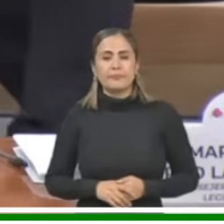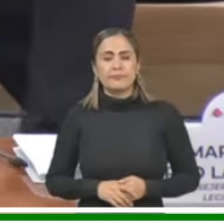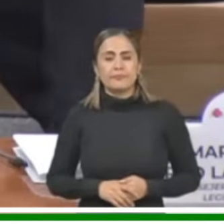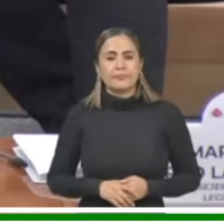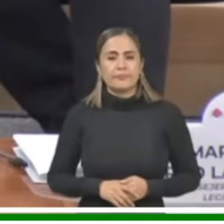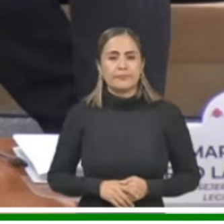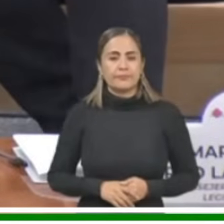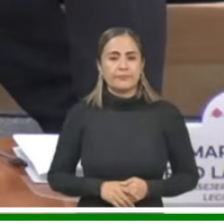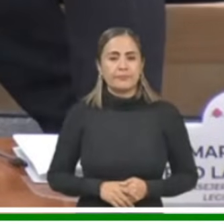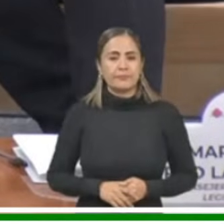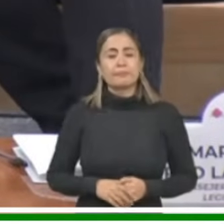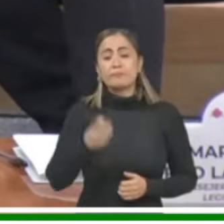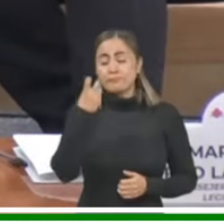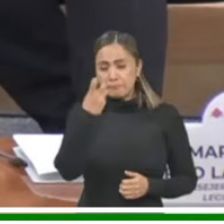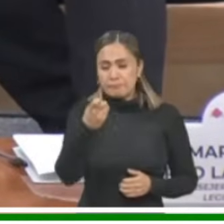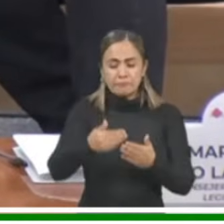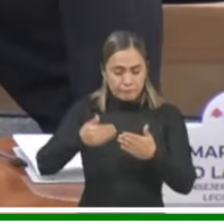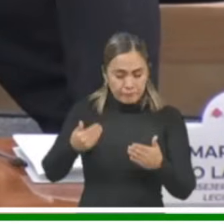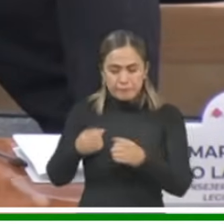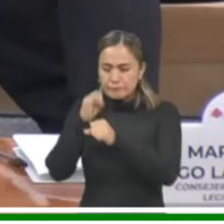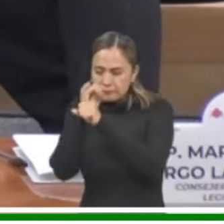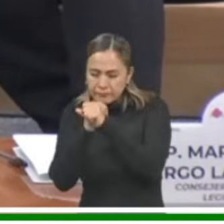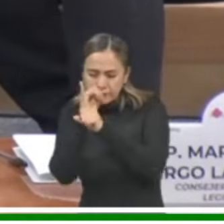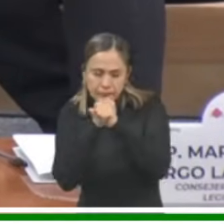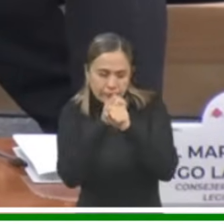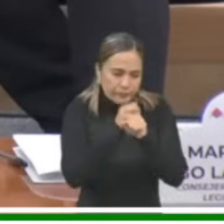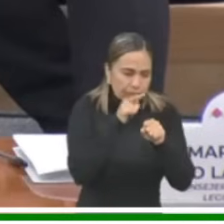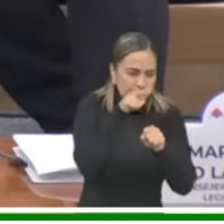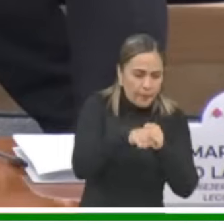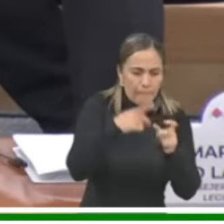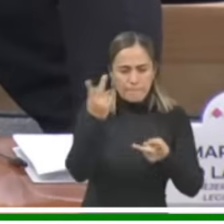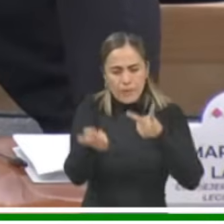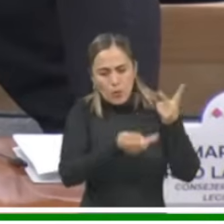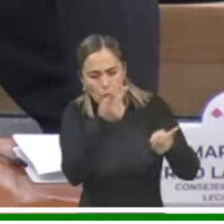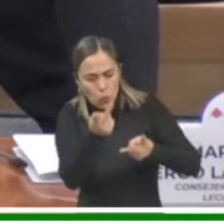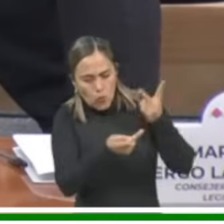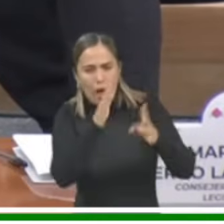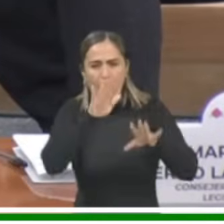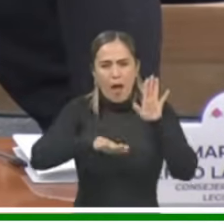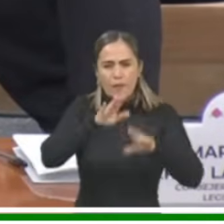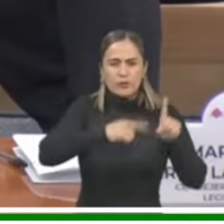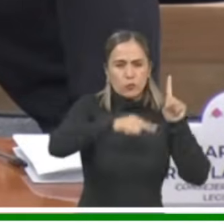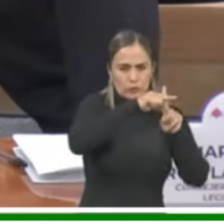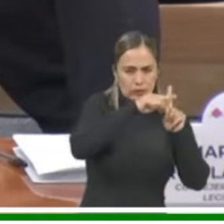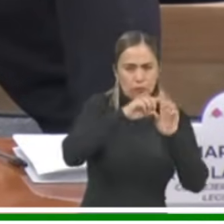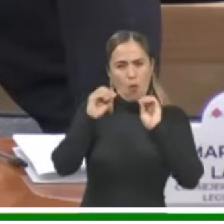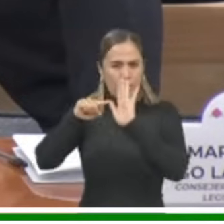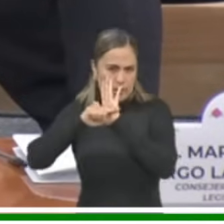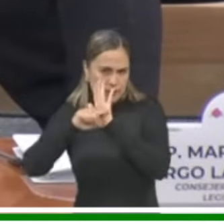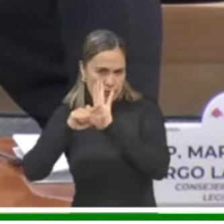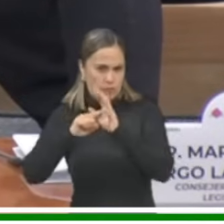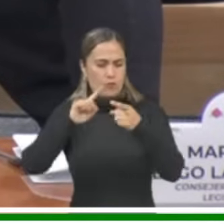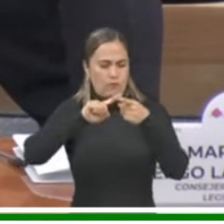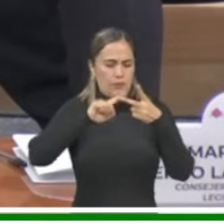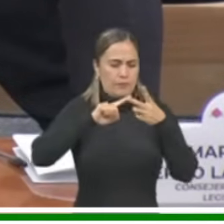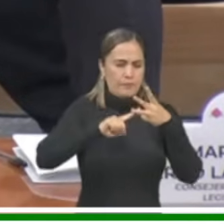Esto se robustece con diversos estudios que dividen los efectos que tienen las encuestas en los electores en tres categorías. La primera,